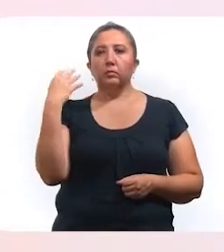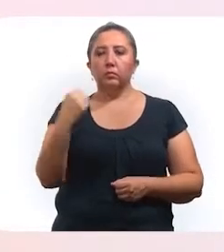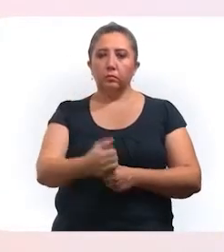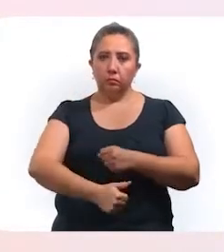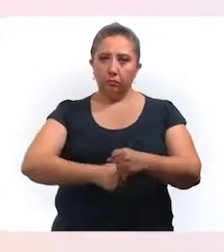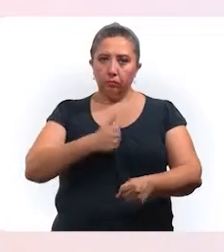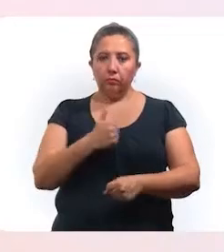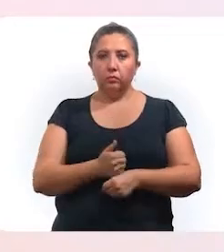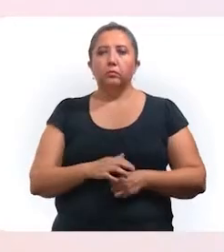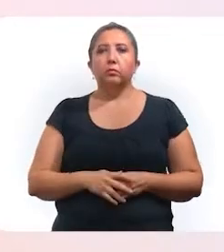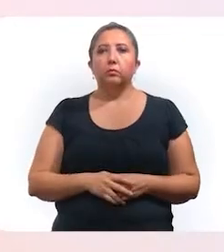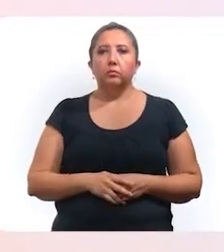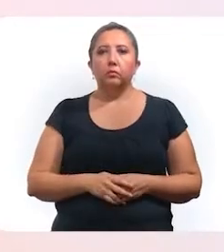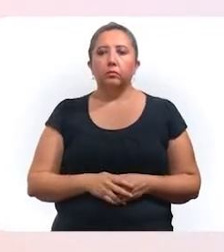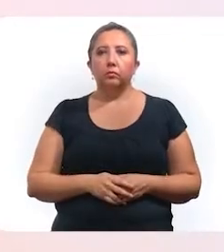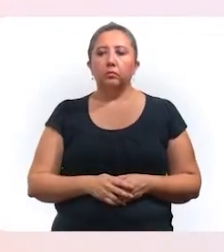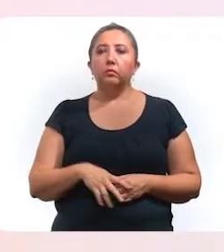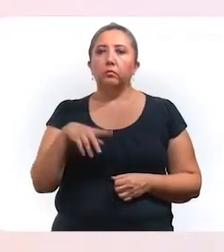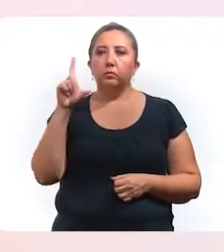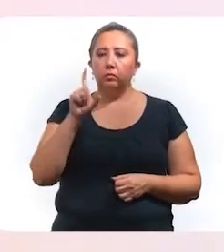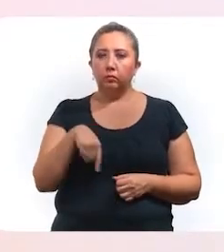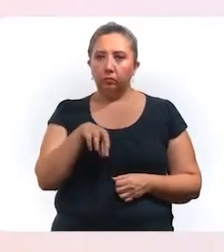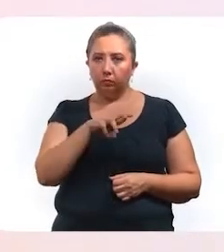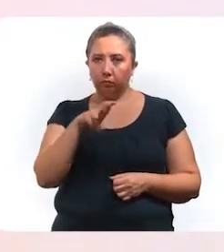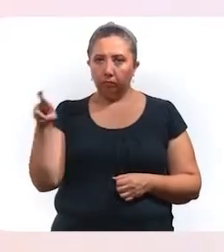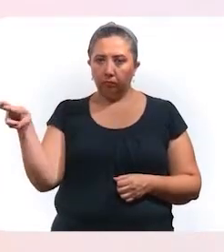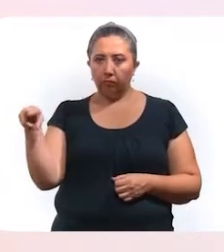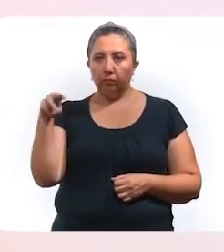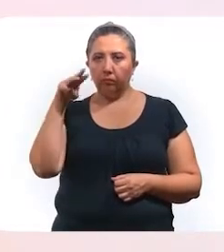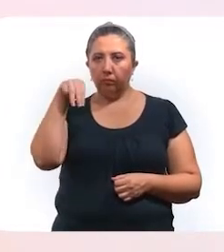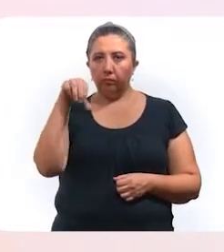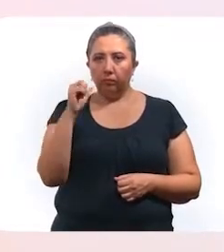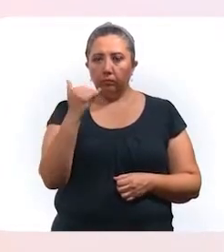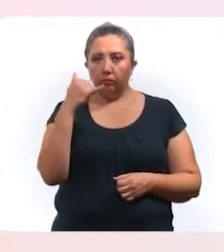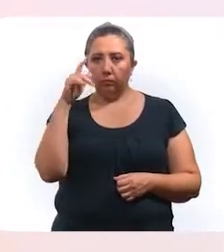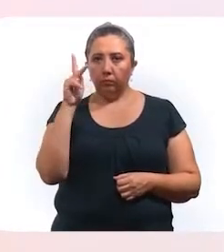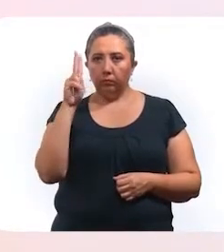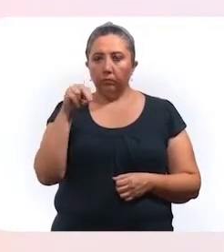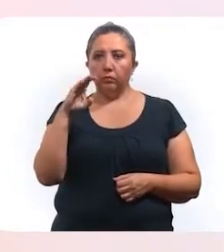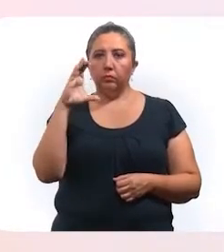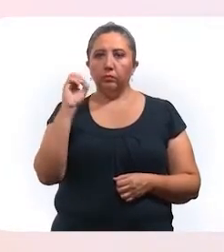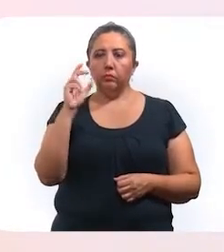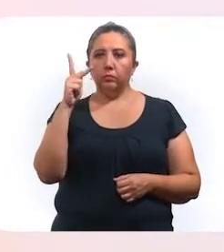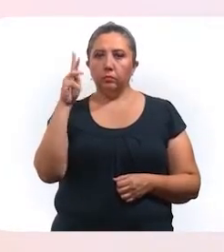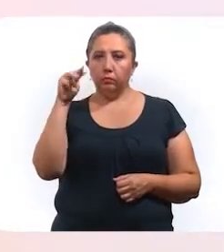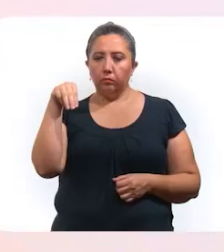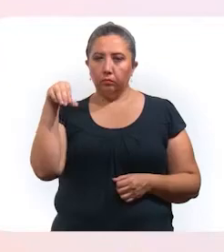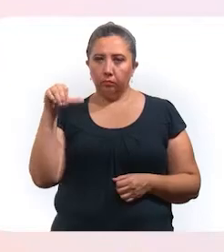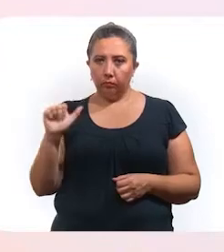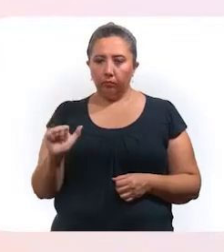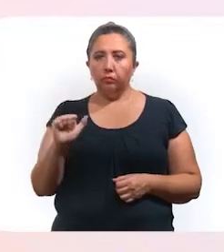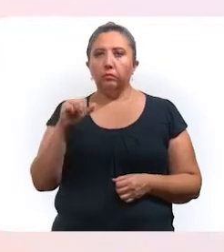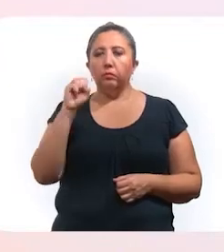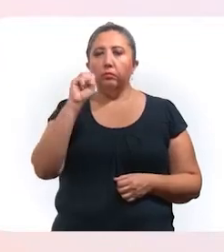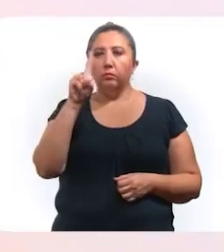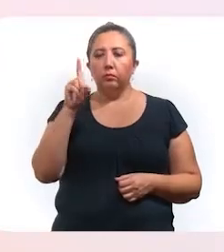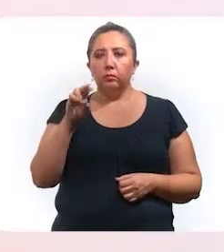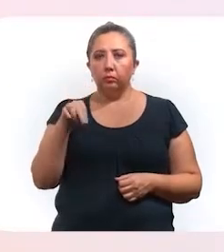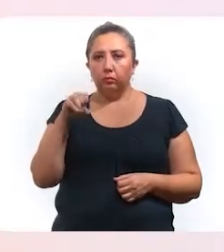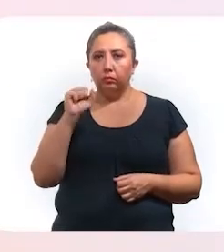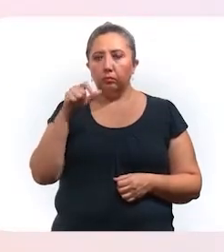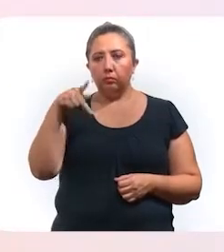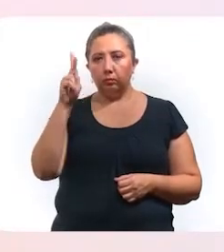59 años de edad, de Quintana Roo, Mayapam, Copomá, Tepacam,